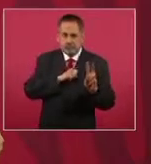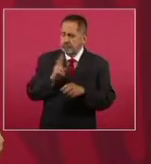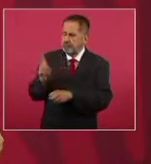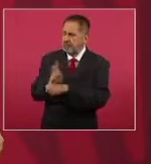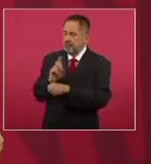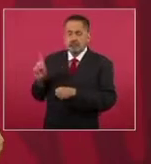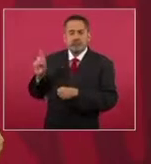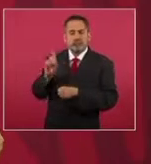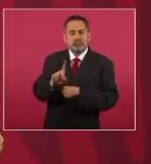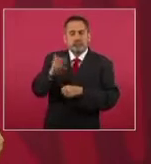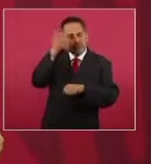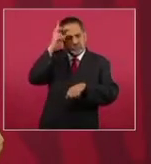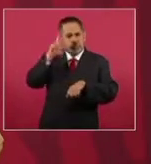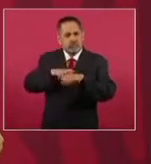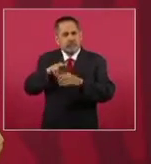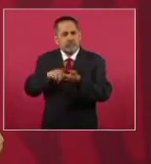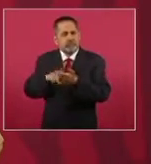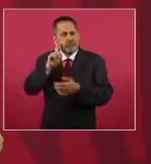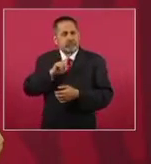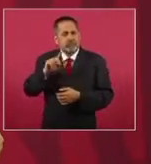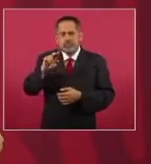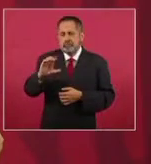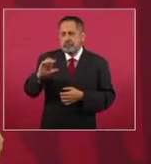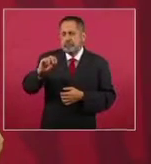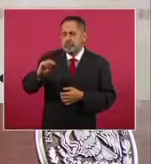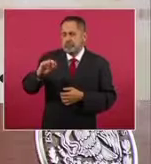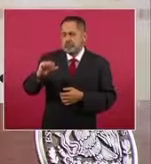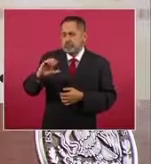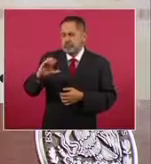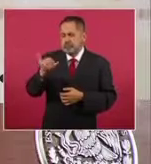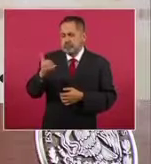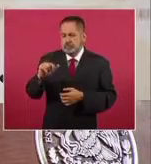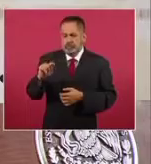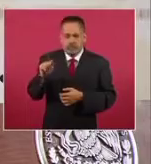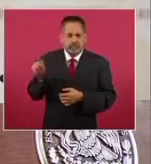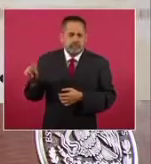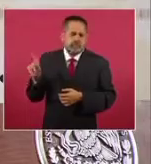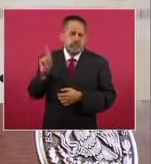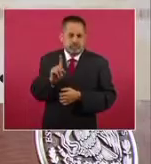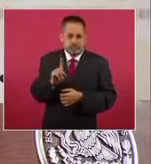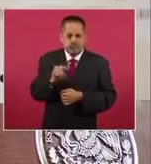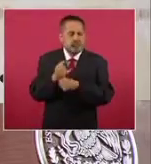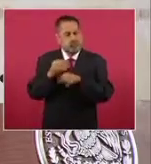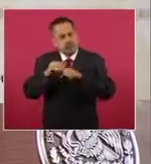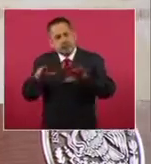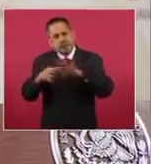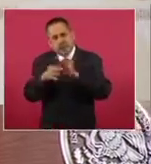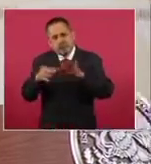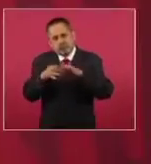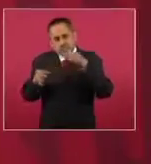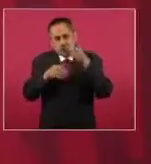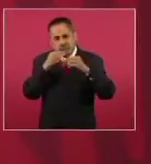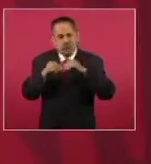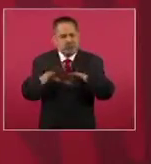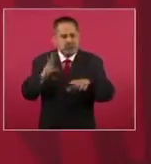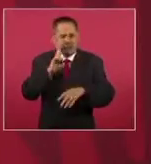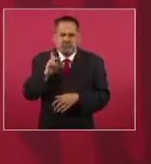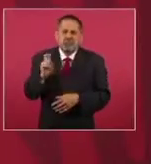invitemos a la directora del CONACYT que nos informe sobre eso y